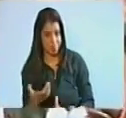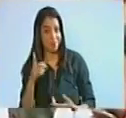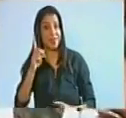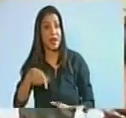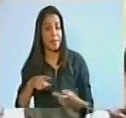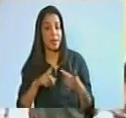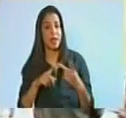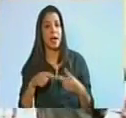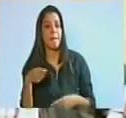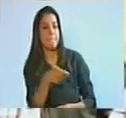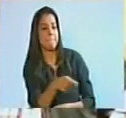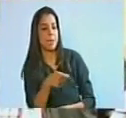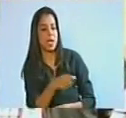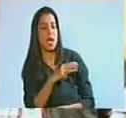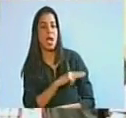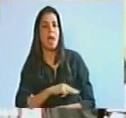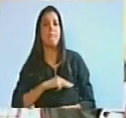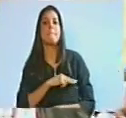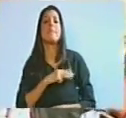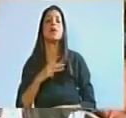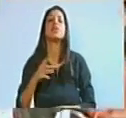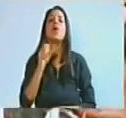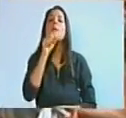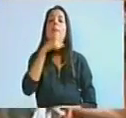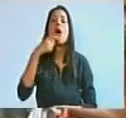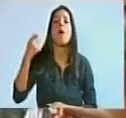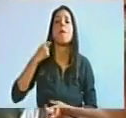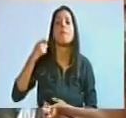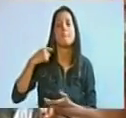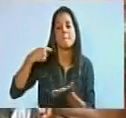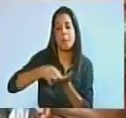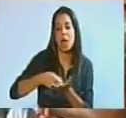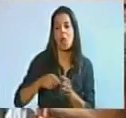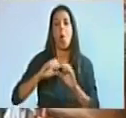la misión en Amor Mayor, a Hogares de la Patria.